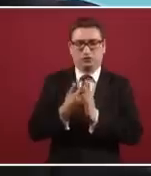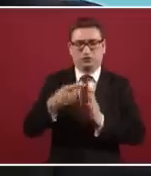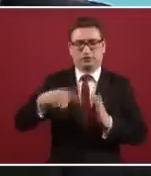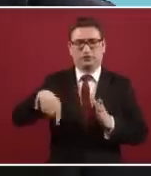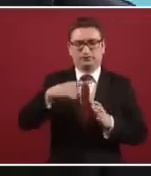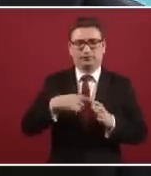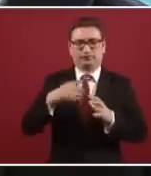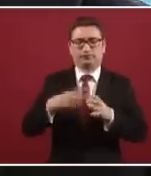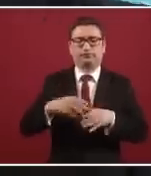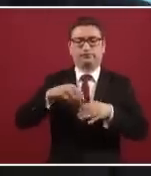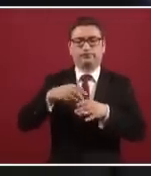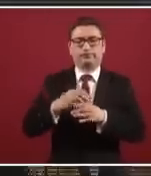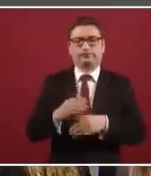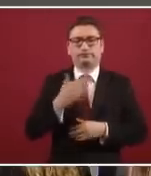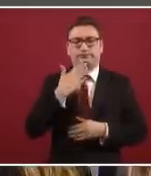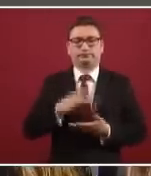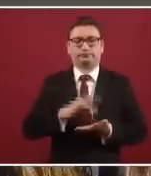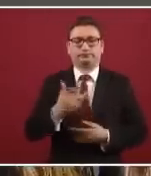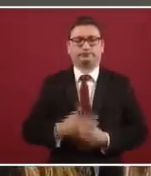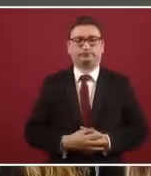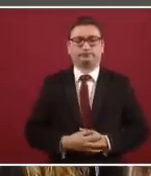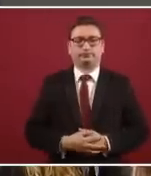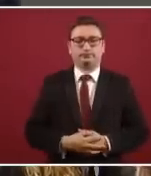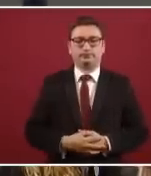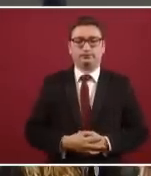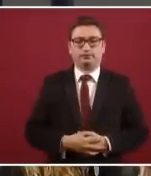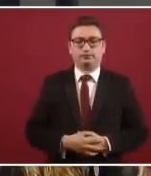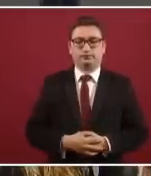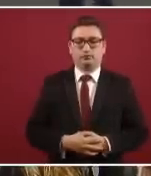este indicador. Muchas gracias.